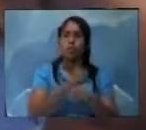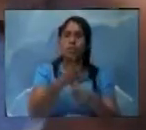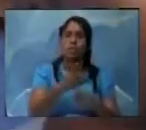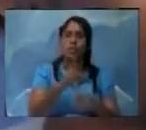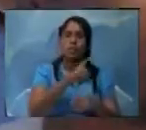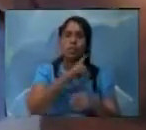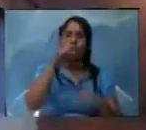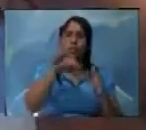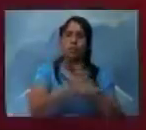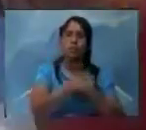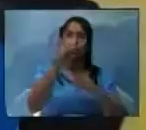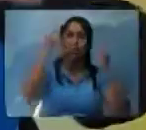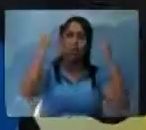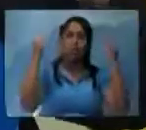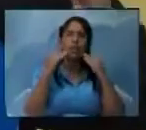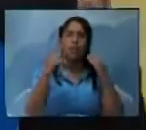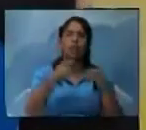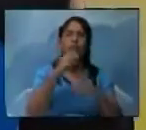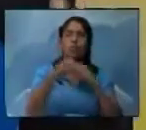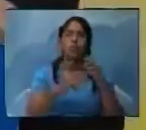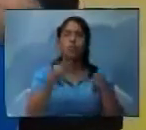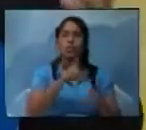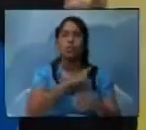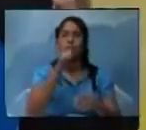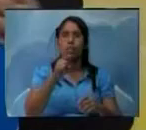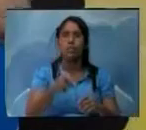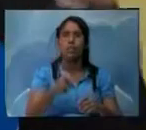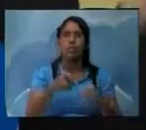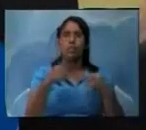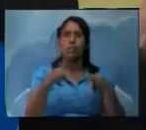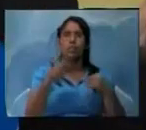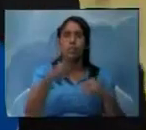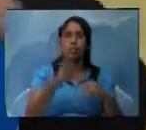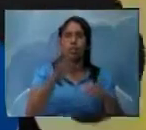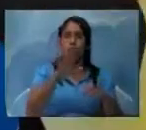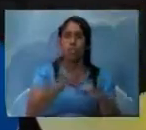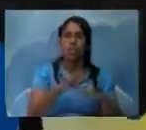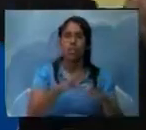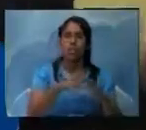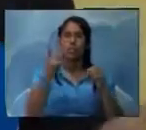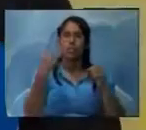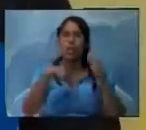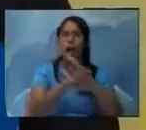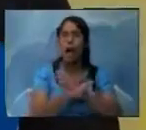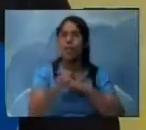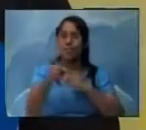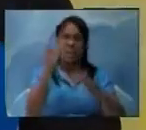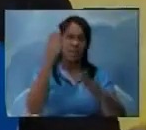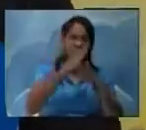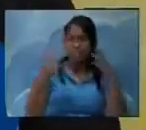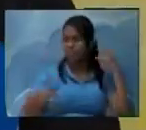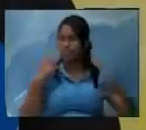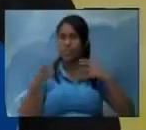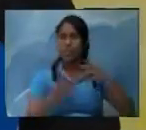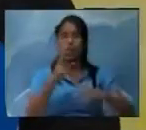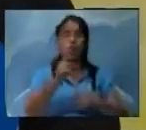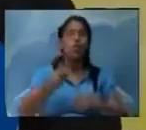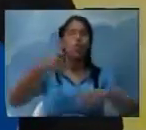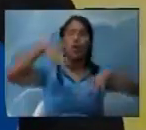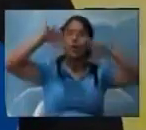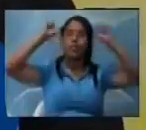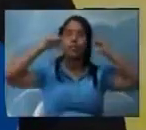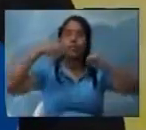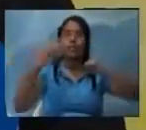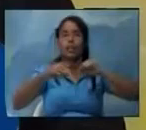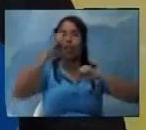se meten la cabeza, en los problemas físicos andan agobiados, andan estresados y no entienden